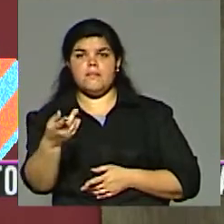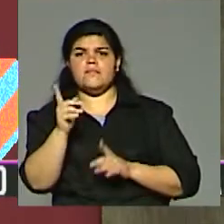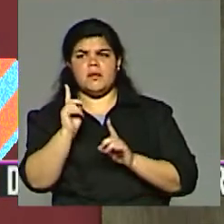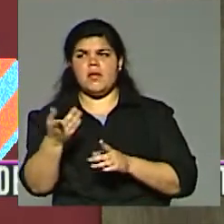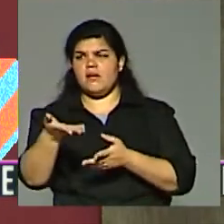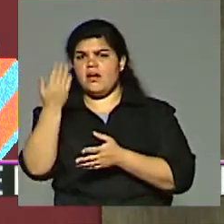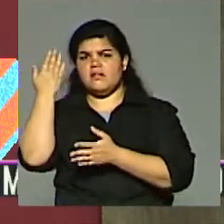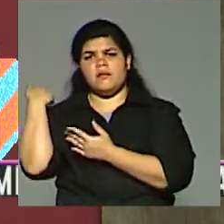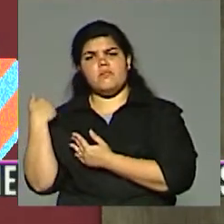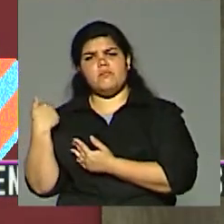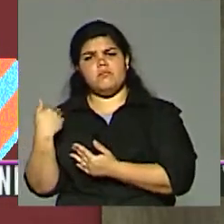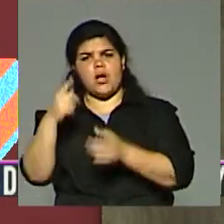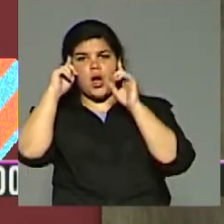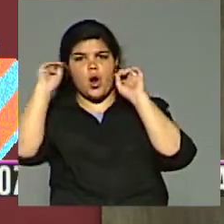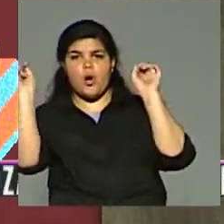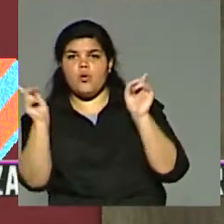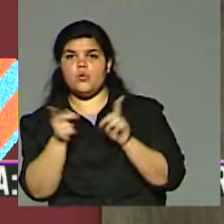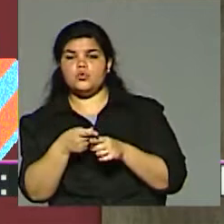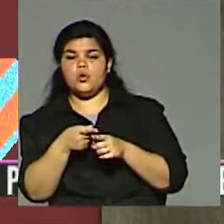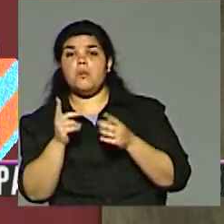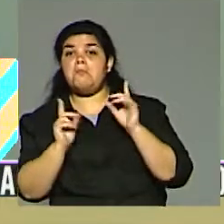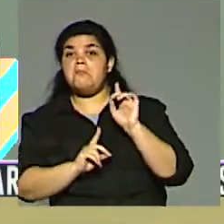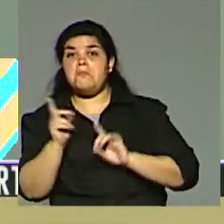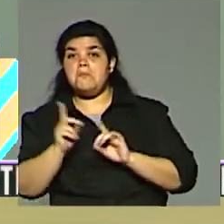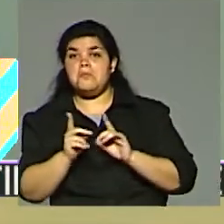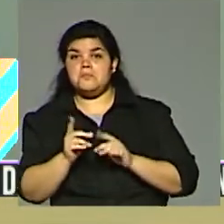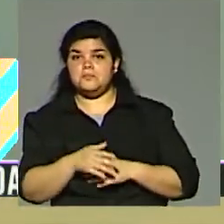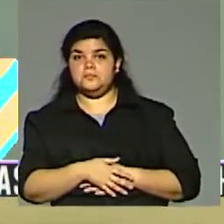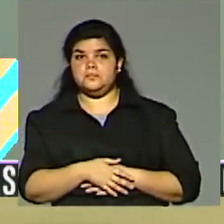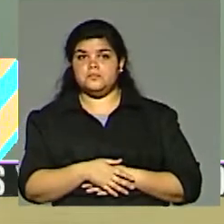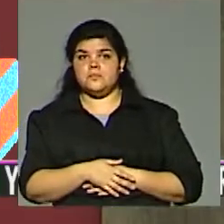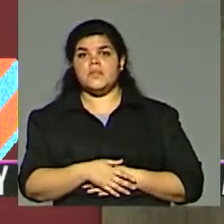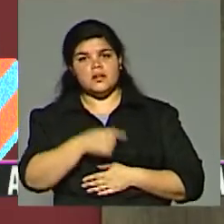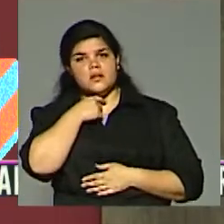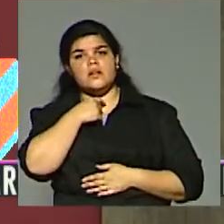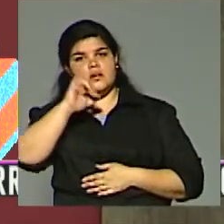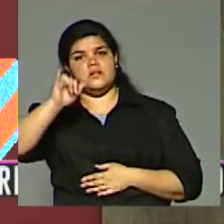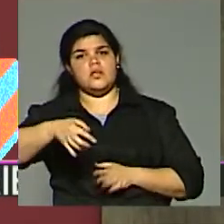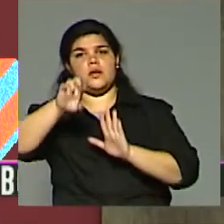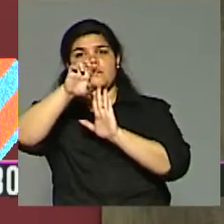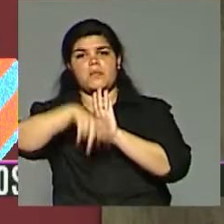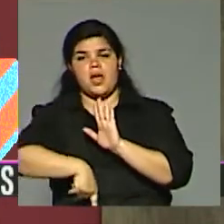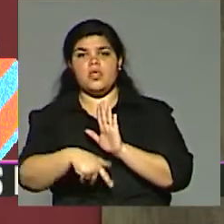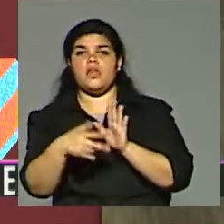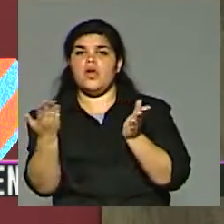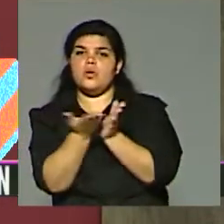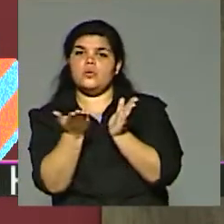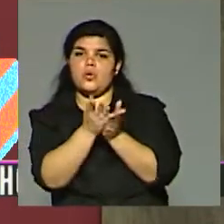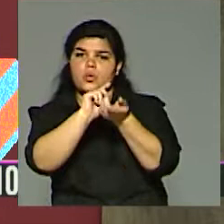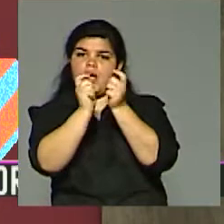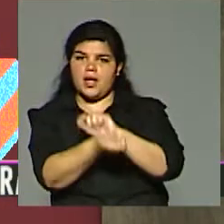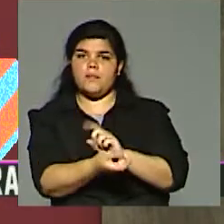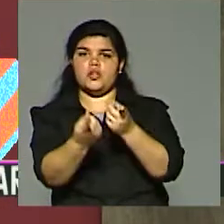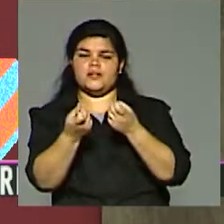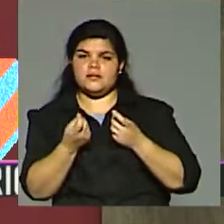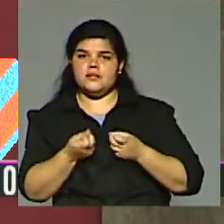la conclusión que estaba vinculada justamente con esto, ¿no? Que había que modificar los planes de estudio porque los rendimientos de los chicos